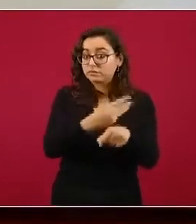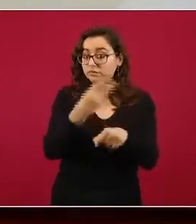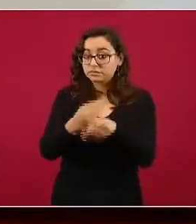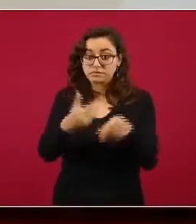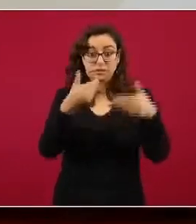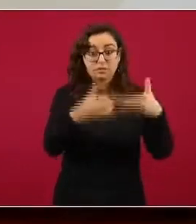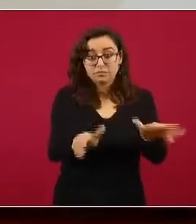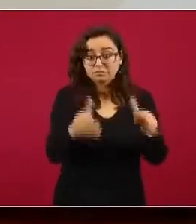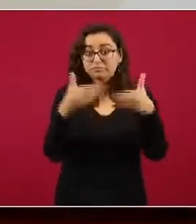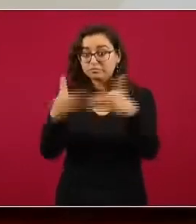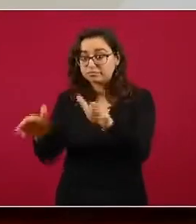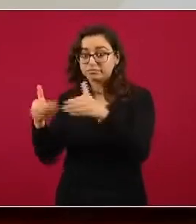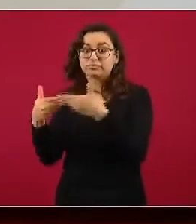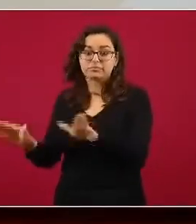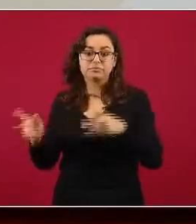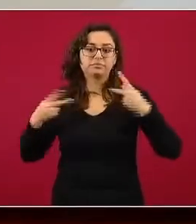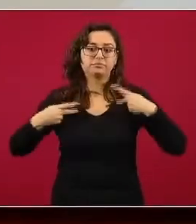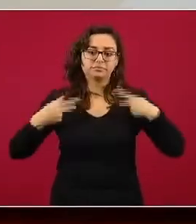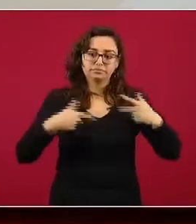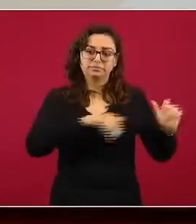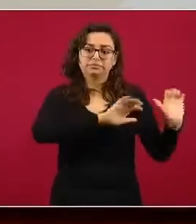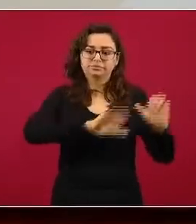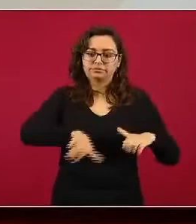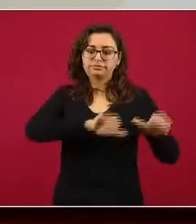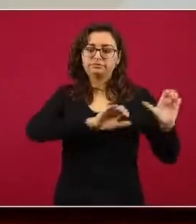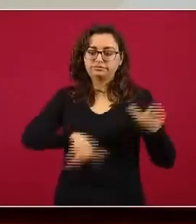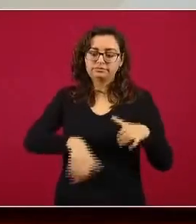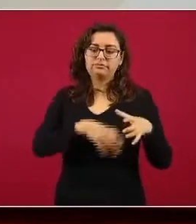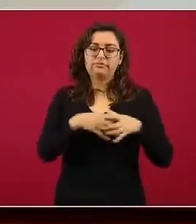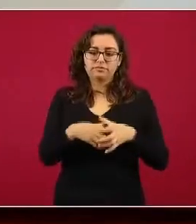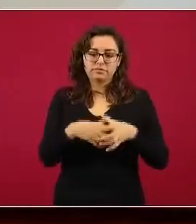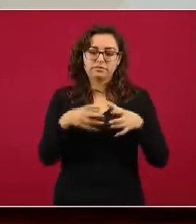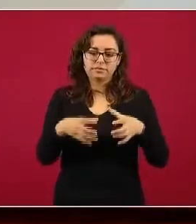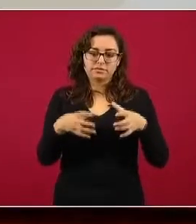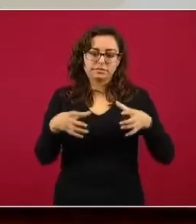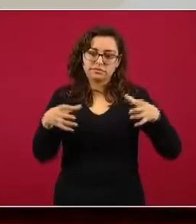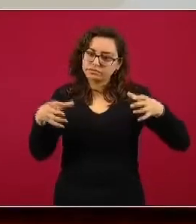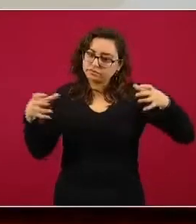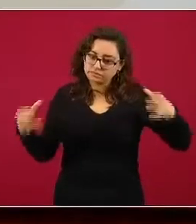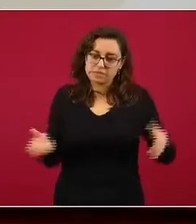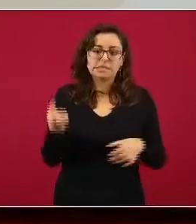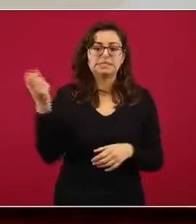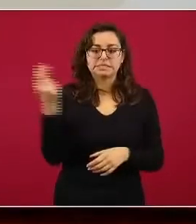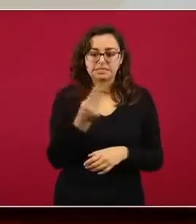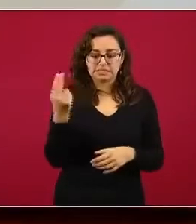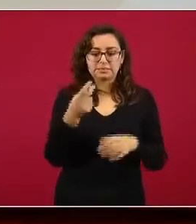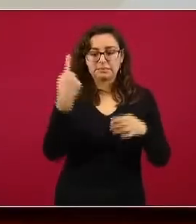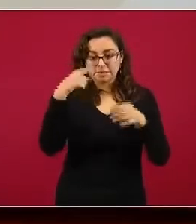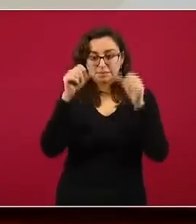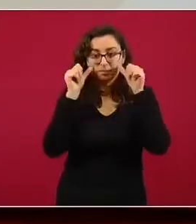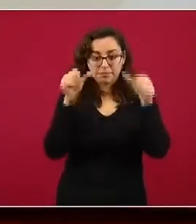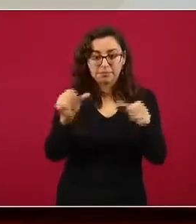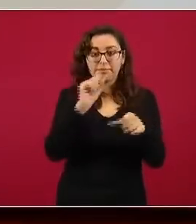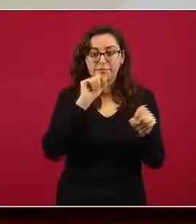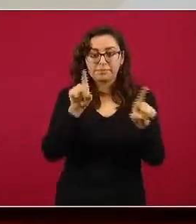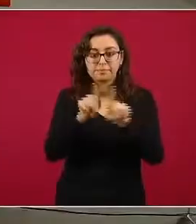otro tipo, se está contratando o incrementando el personal que se requiere para ese tipo de camas